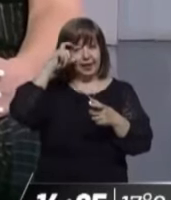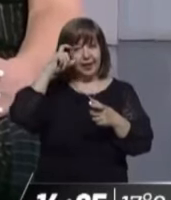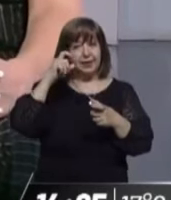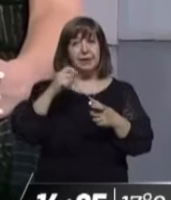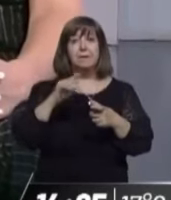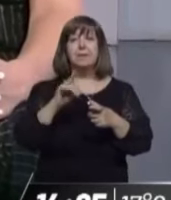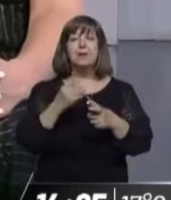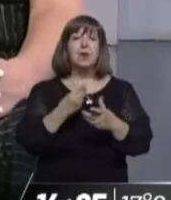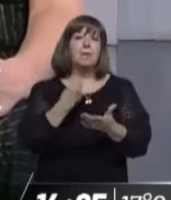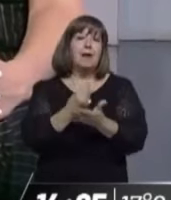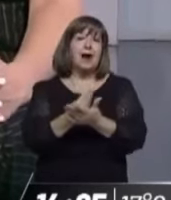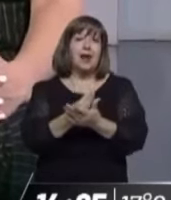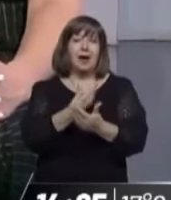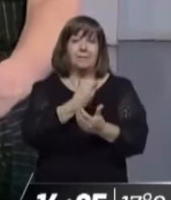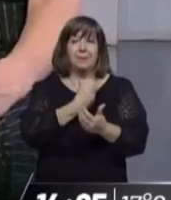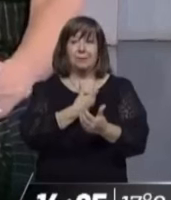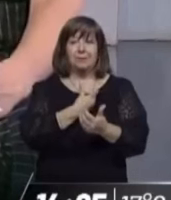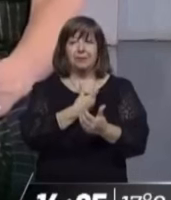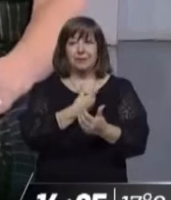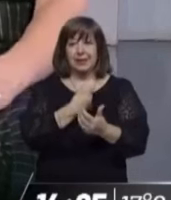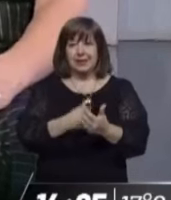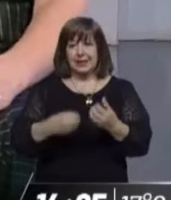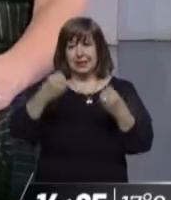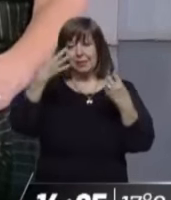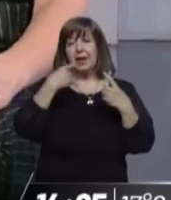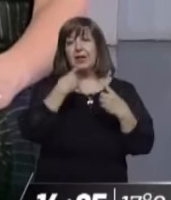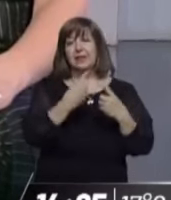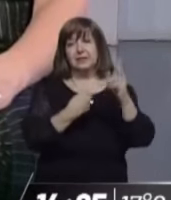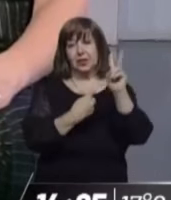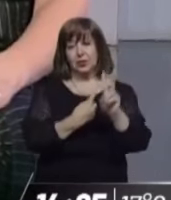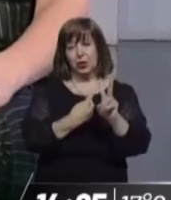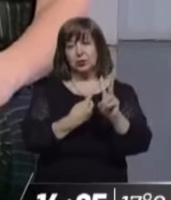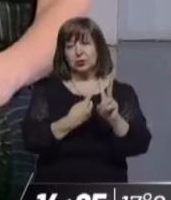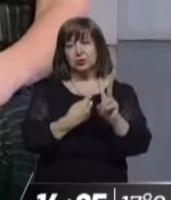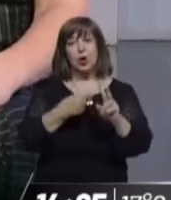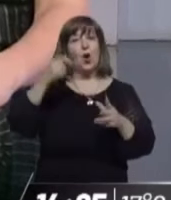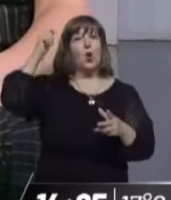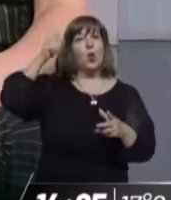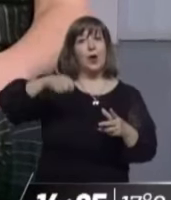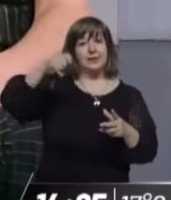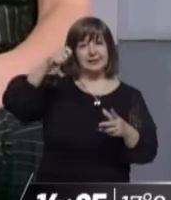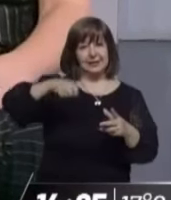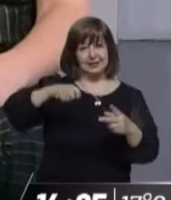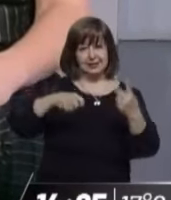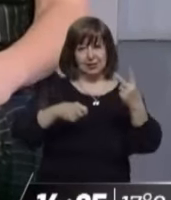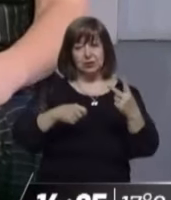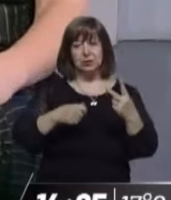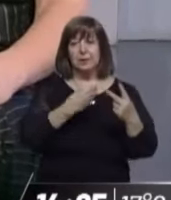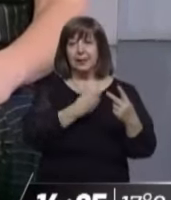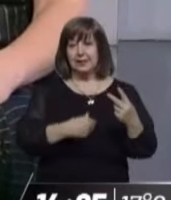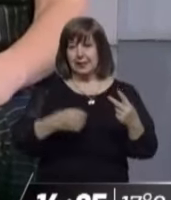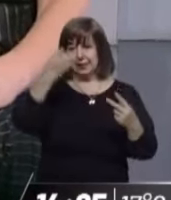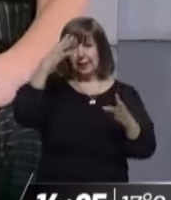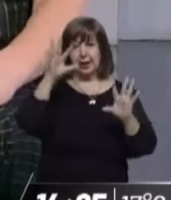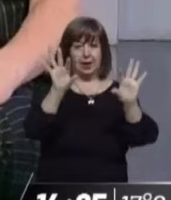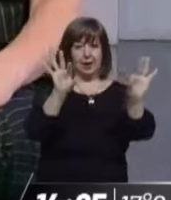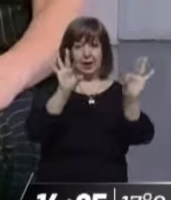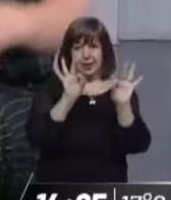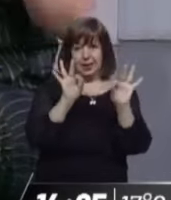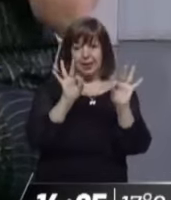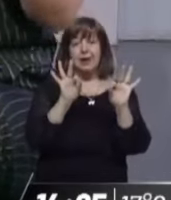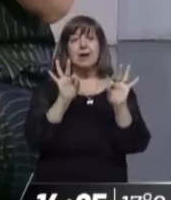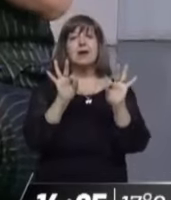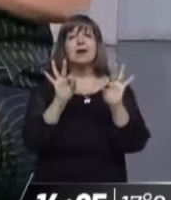del Ejecutivo para completar la Corte Suprema de Justicia. Algo que tiene que ser avalado además después por el Congreso. Carlos